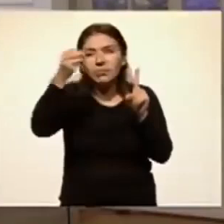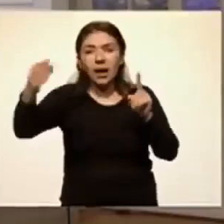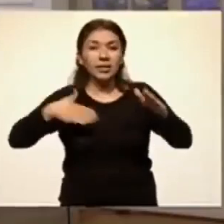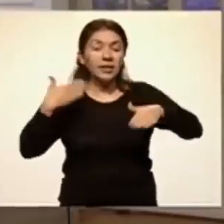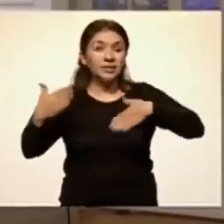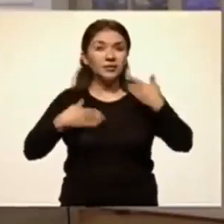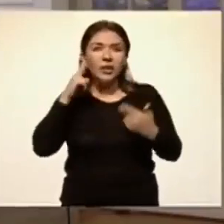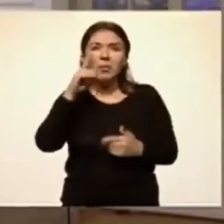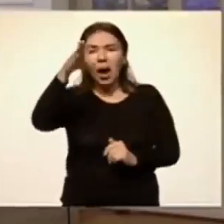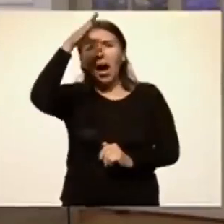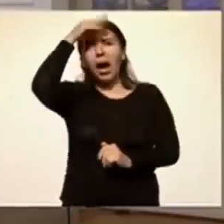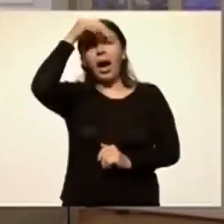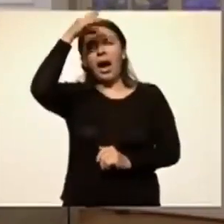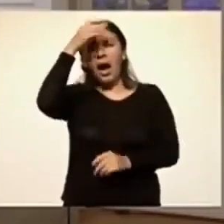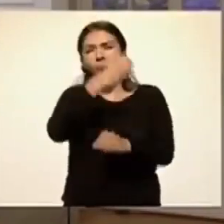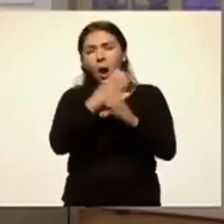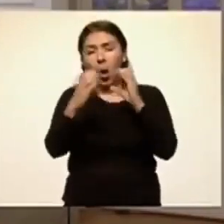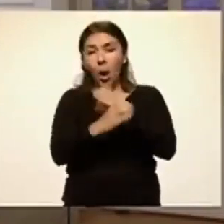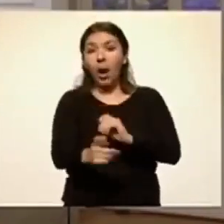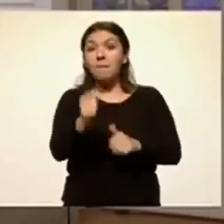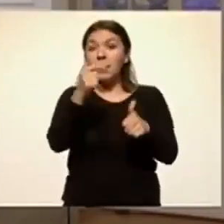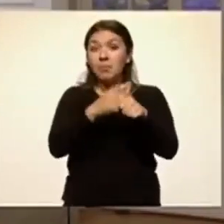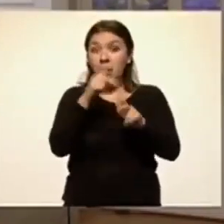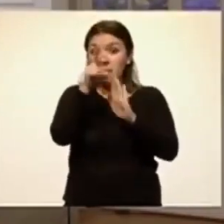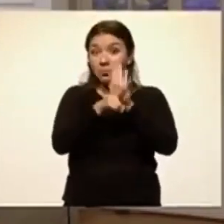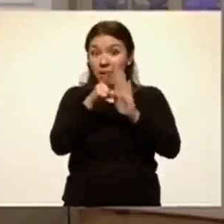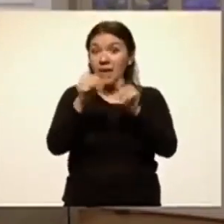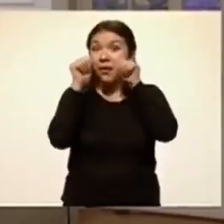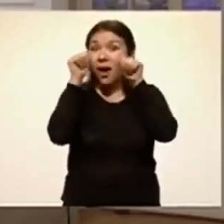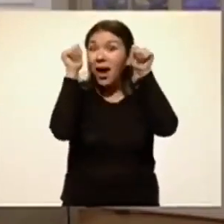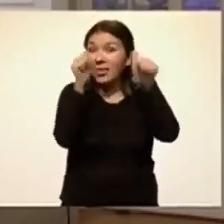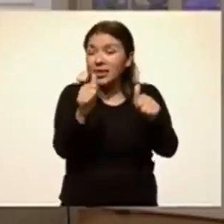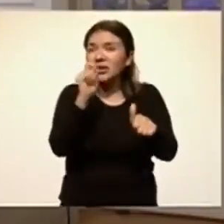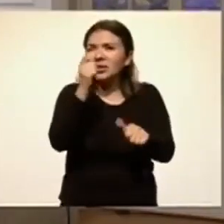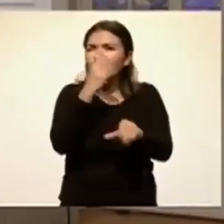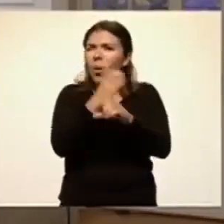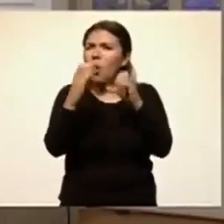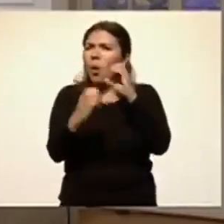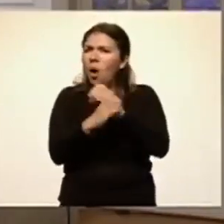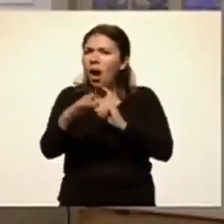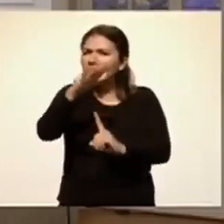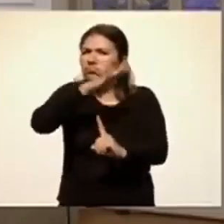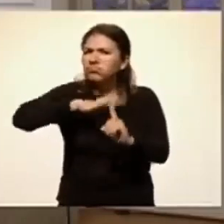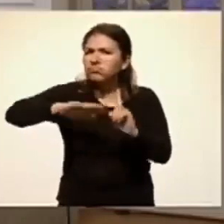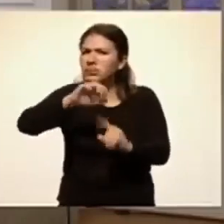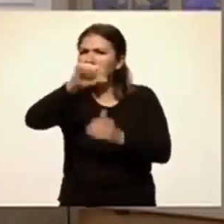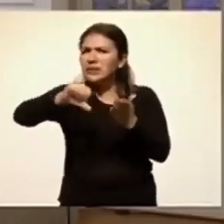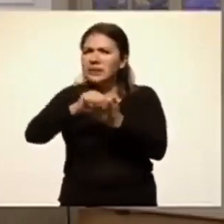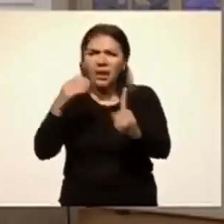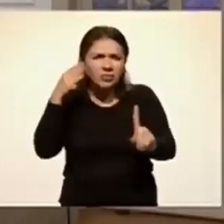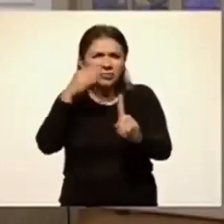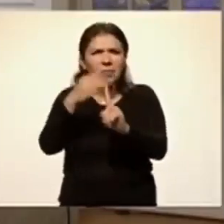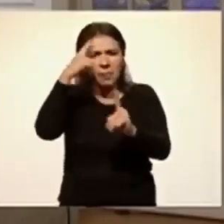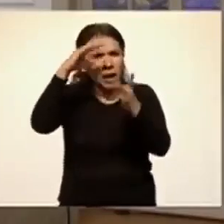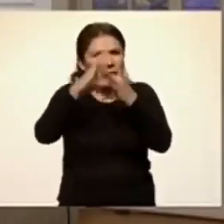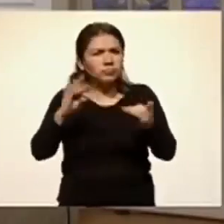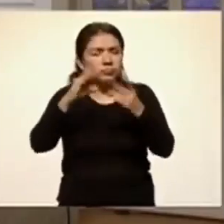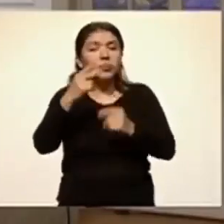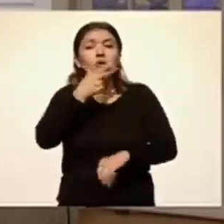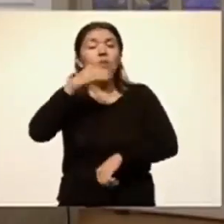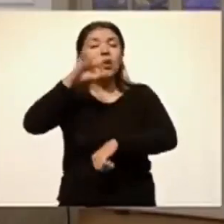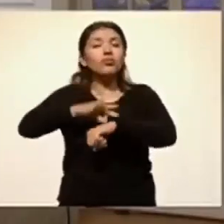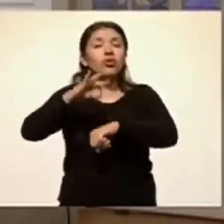a la distancia. Al mirar el primer video, pon especial atención en los elementos en los que se centra la descripción del médico